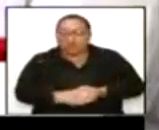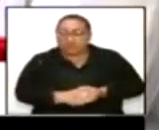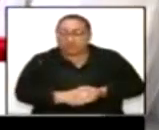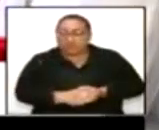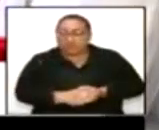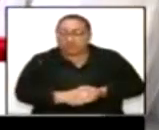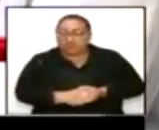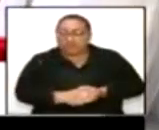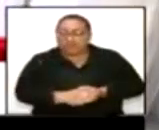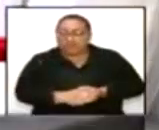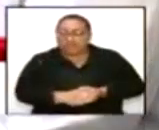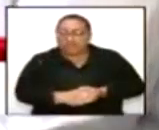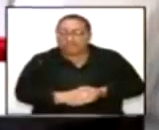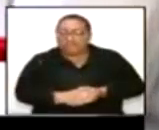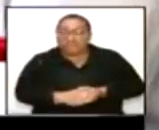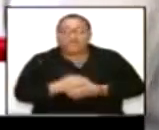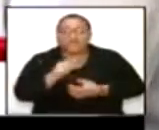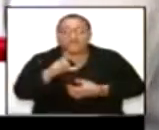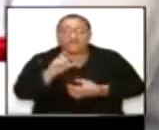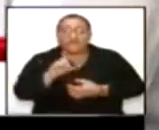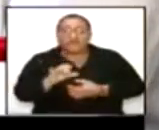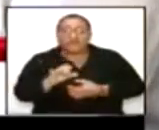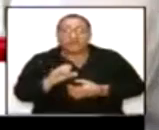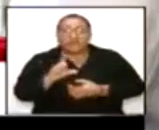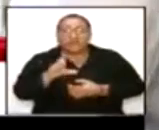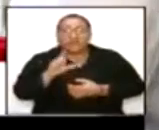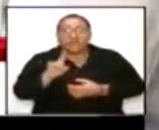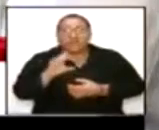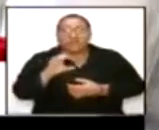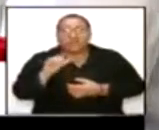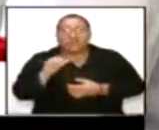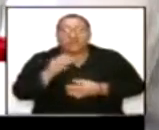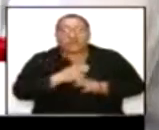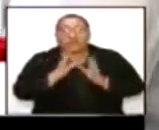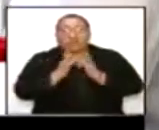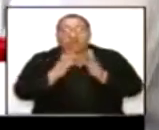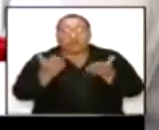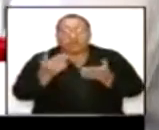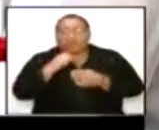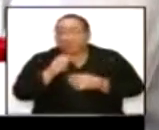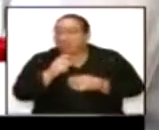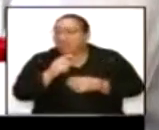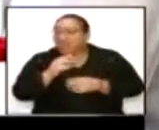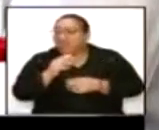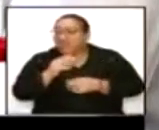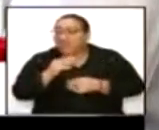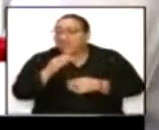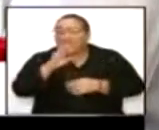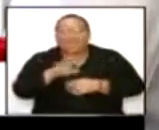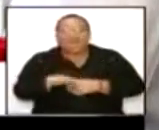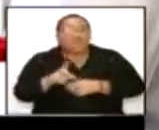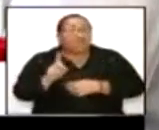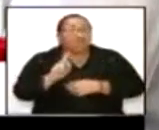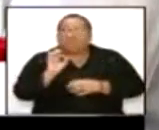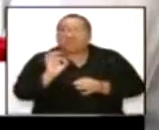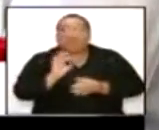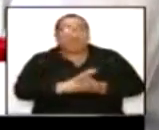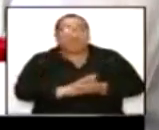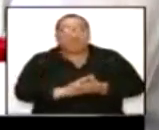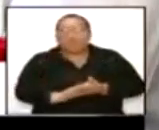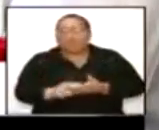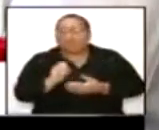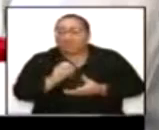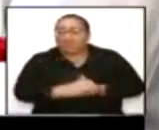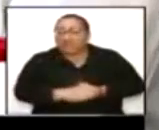por supuesto, la doctora Lucy del Carpio, en declaraciones al diario El País manifestó que la menor no se encontraba en riesgo.